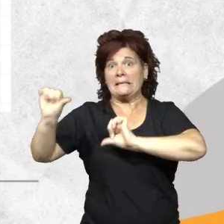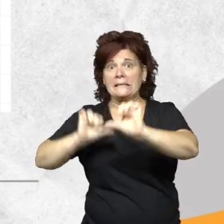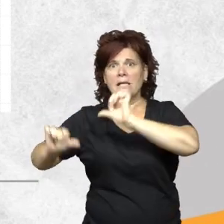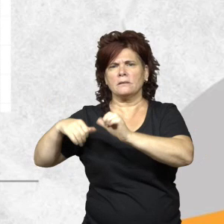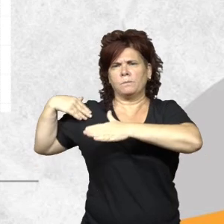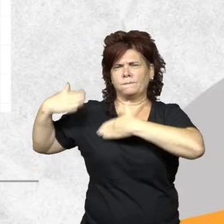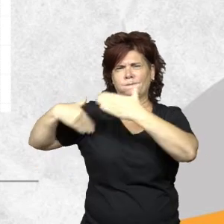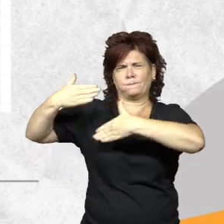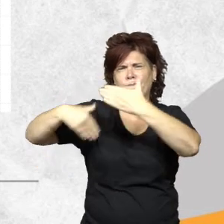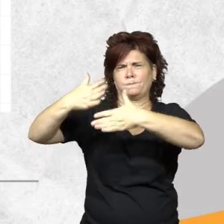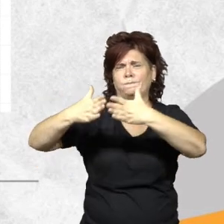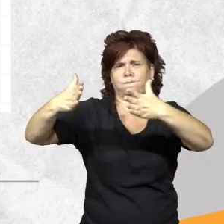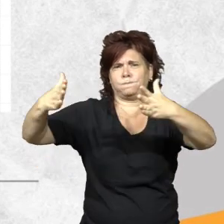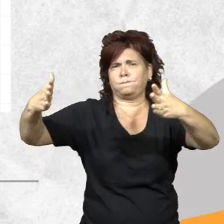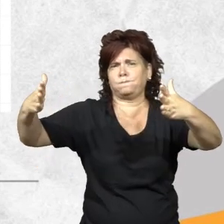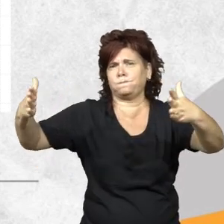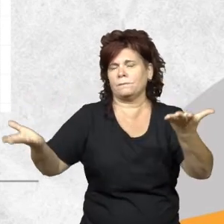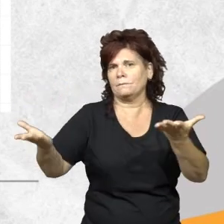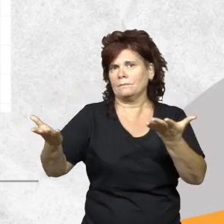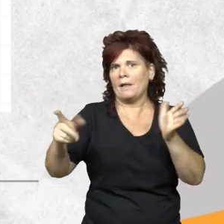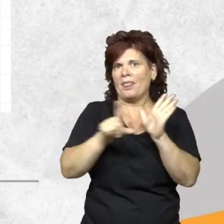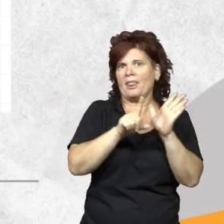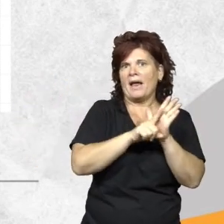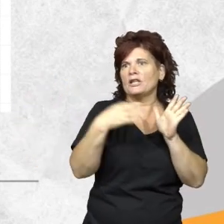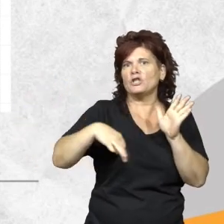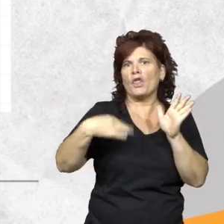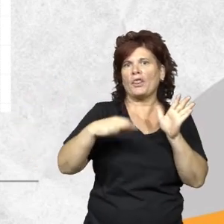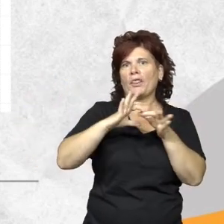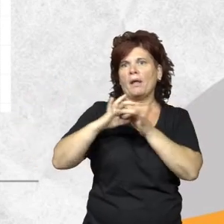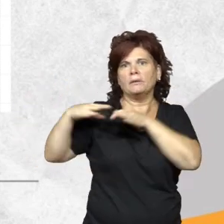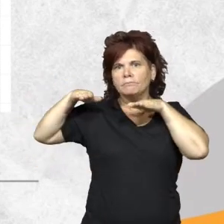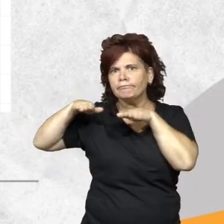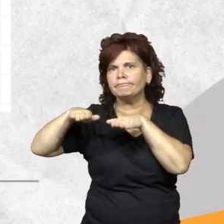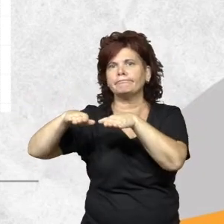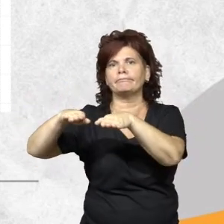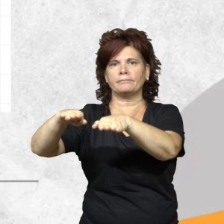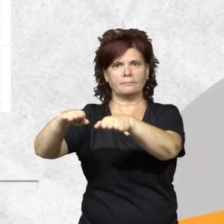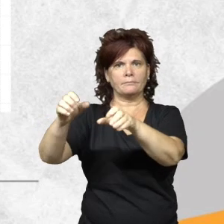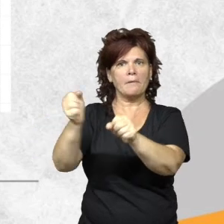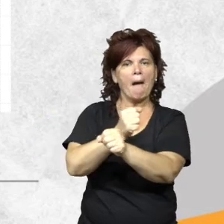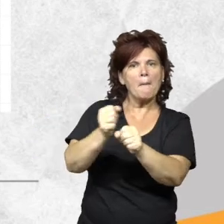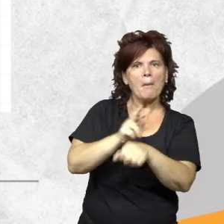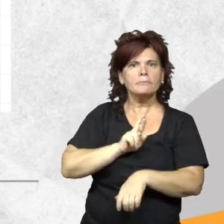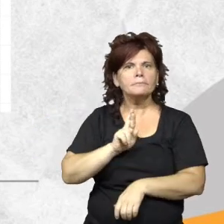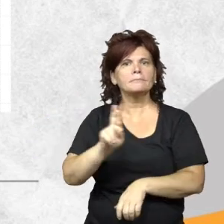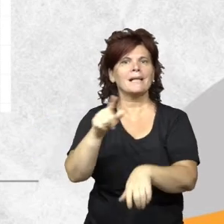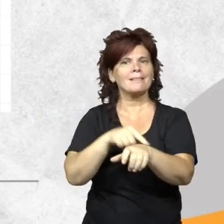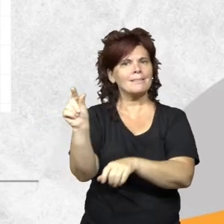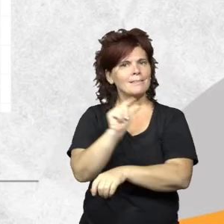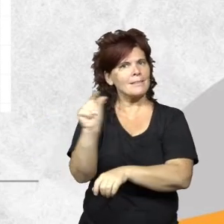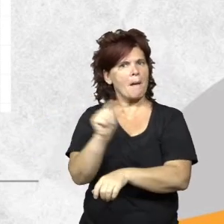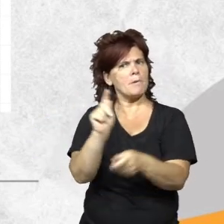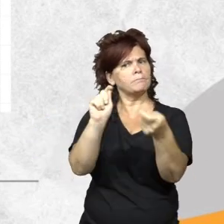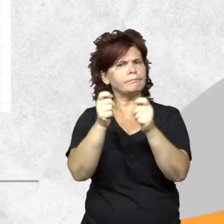pasos agigantados, el derecho no se puede quedar atrás. Por eso es que las autorizaciones y las licencias tendrán que ser provisionales y ajustarse todo